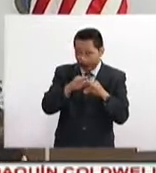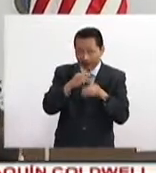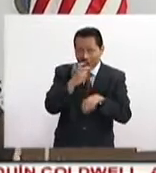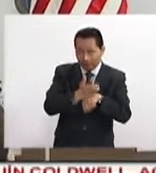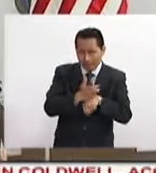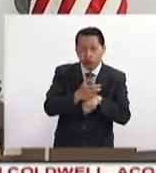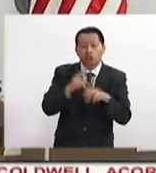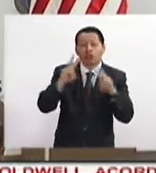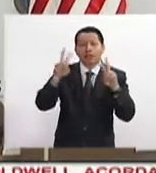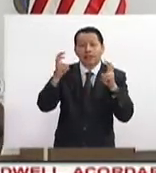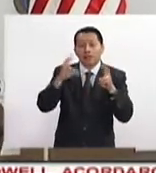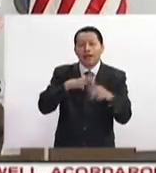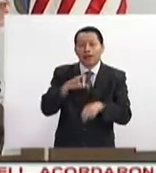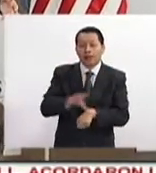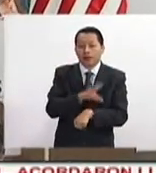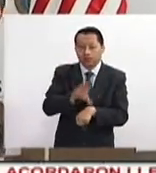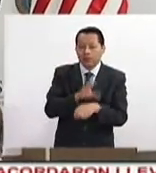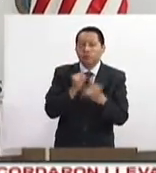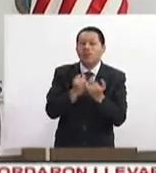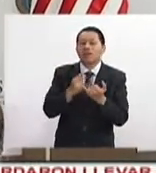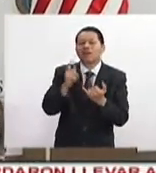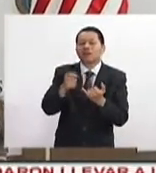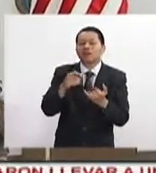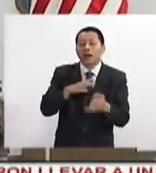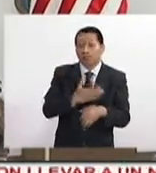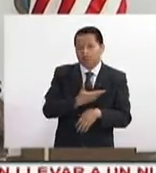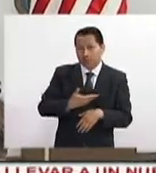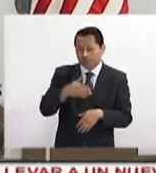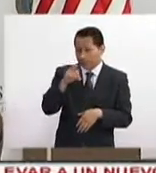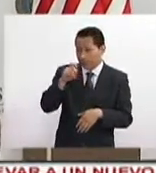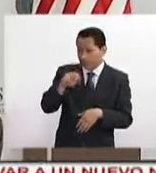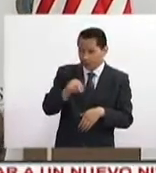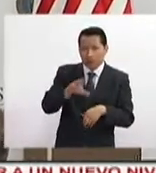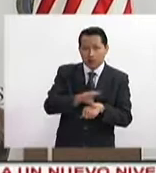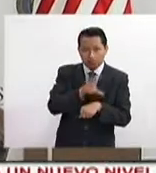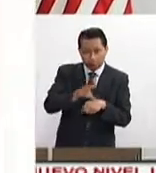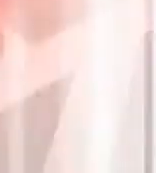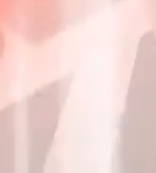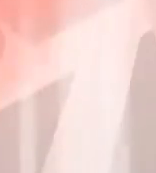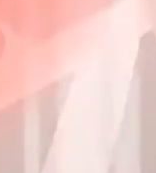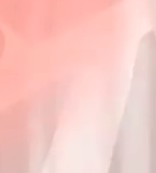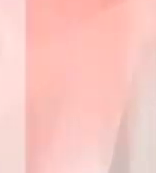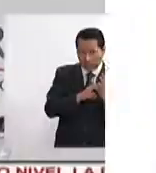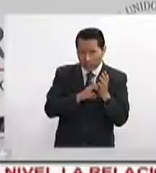energética y destacó la reforma energética que fue impulsada por el presidente Enrique Peña Nieto.